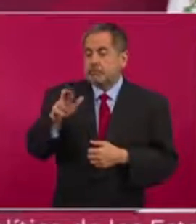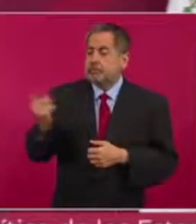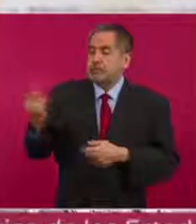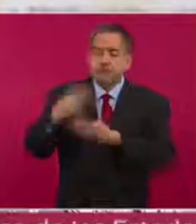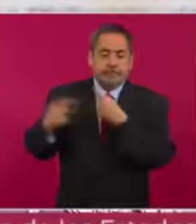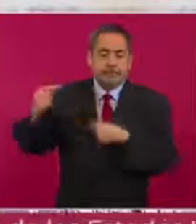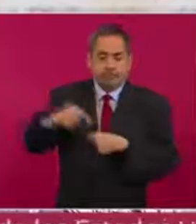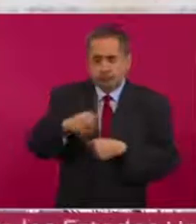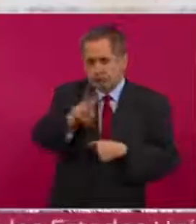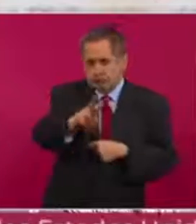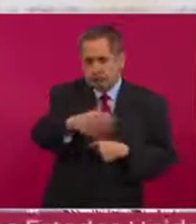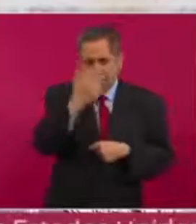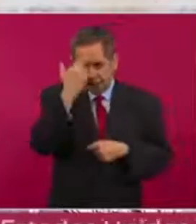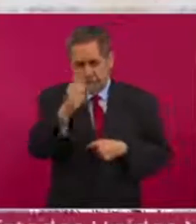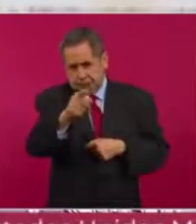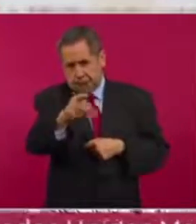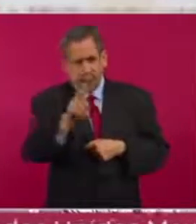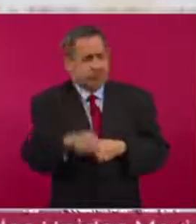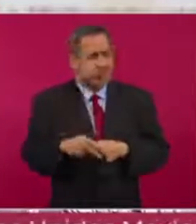trafican